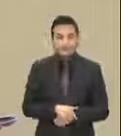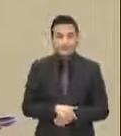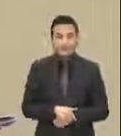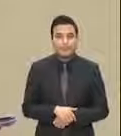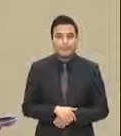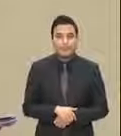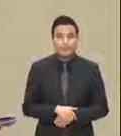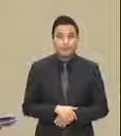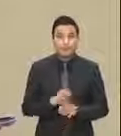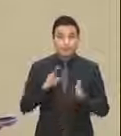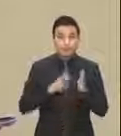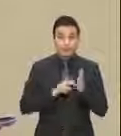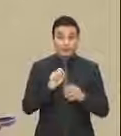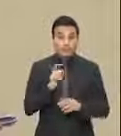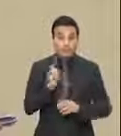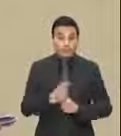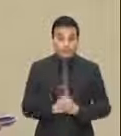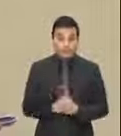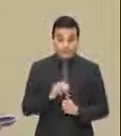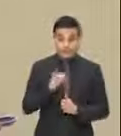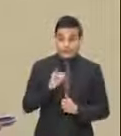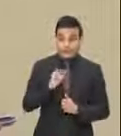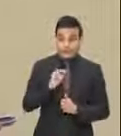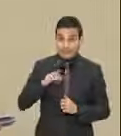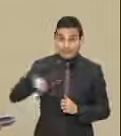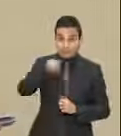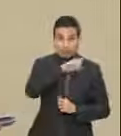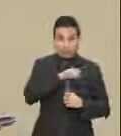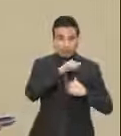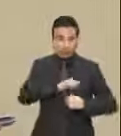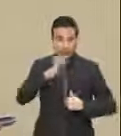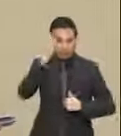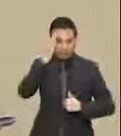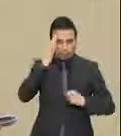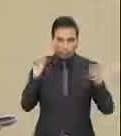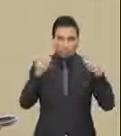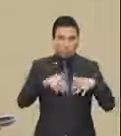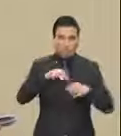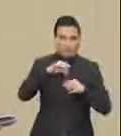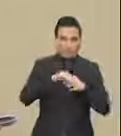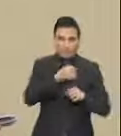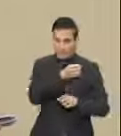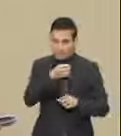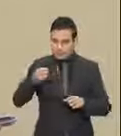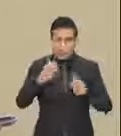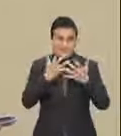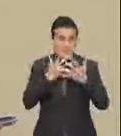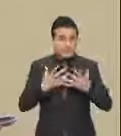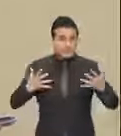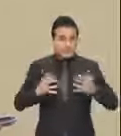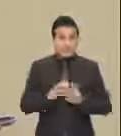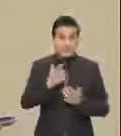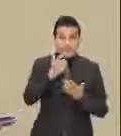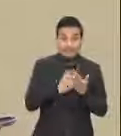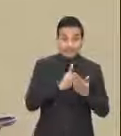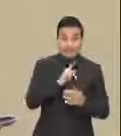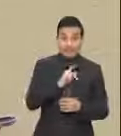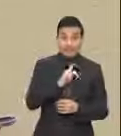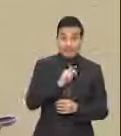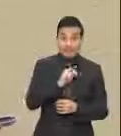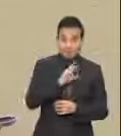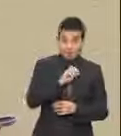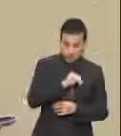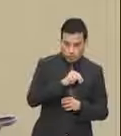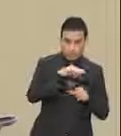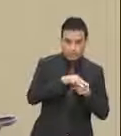en 2021 el link está organizando la elección más grande y compleja de la historia con el padrón electoral y la lista nominal más grande